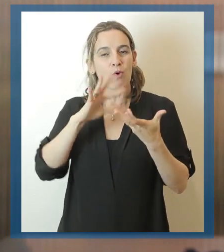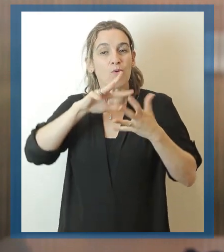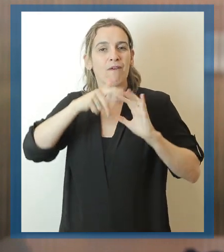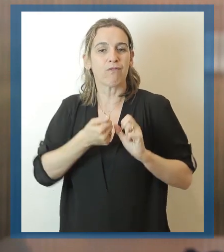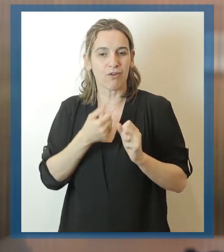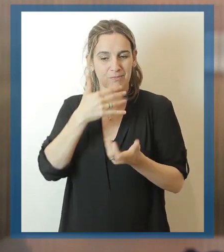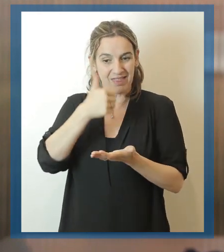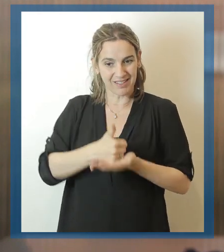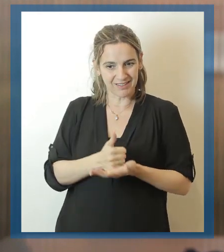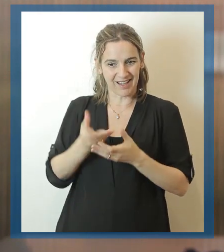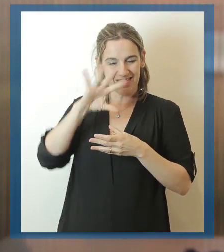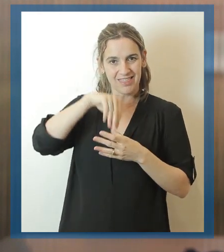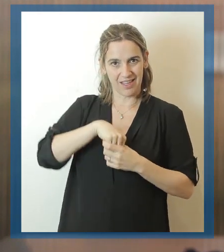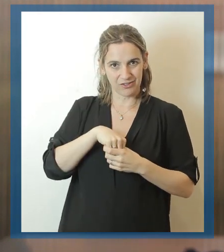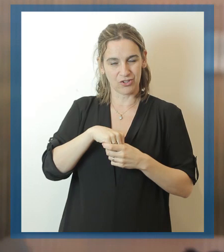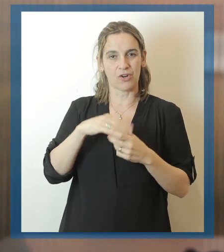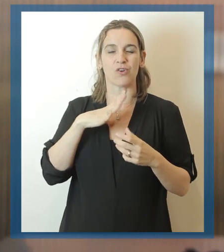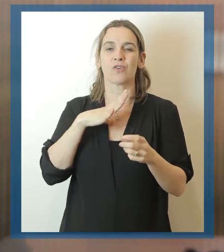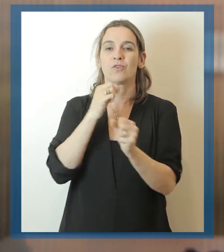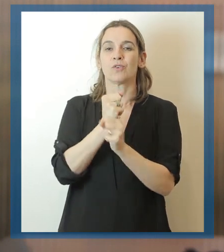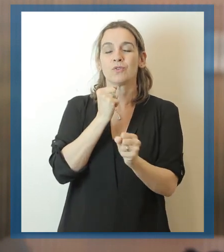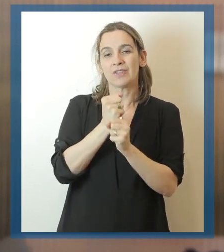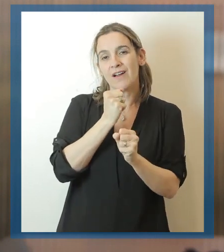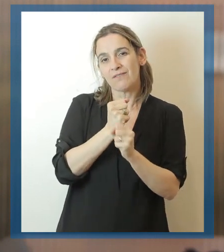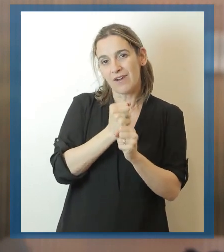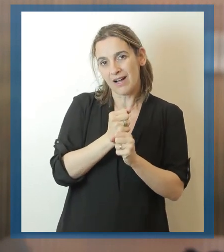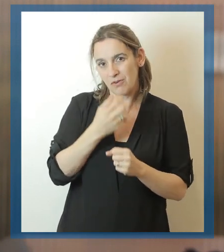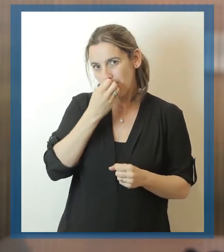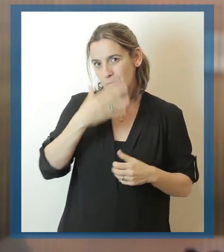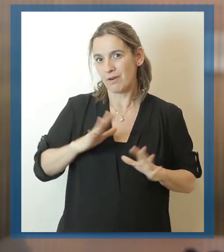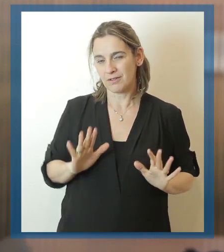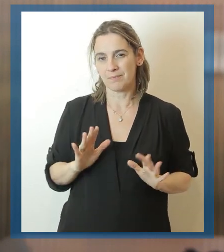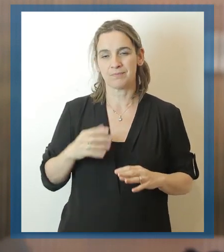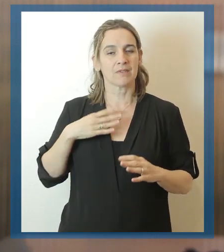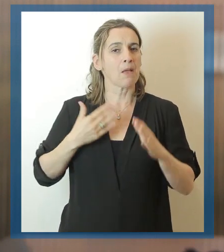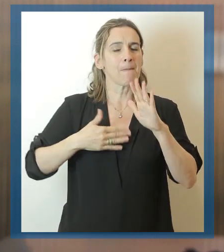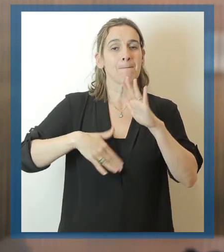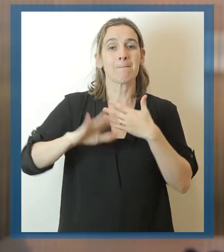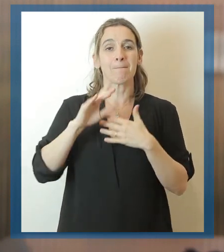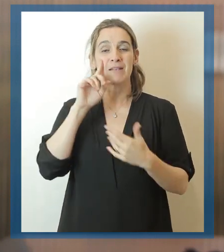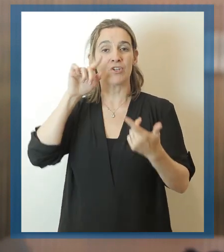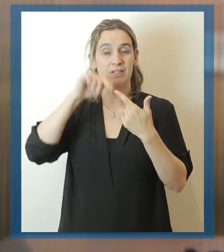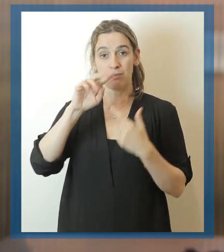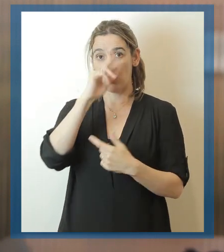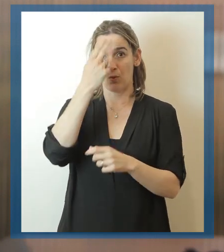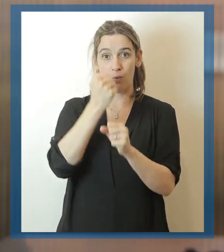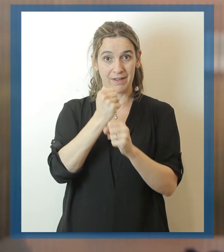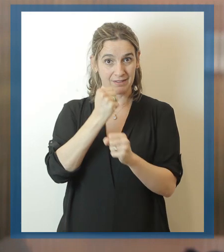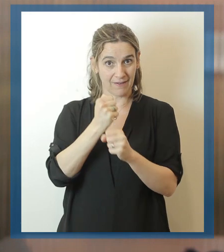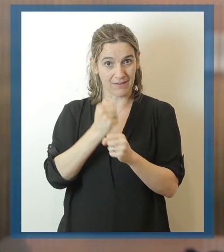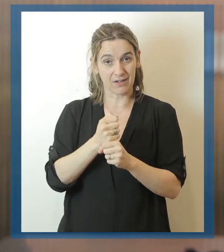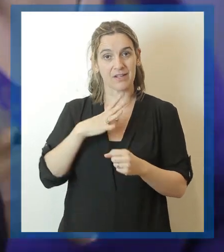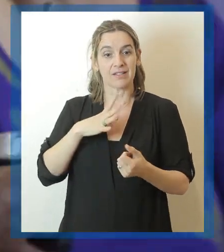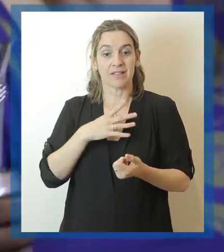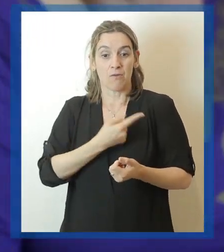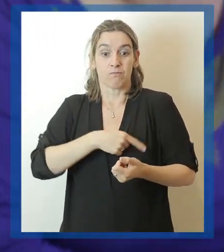en definitiva encuentre una forma de estar en el mundo con un trabajo